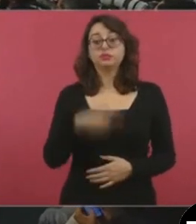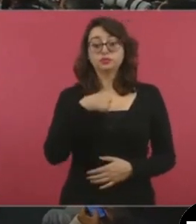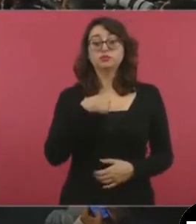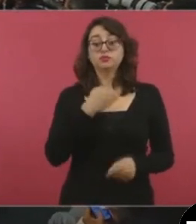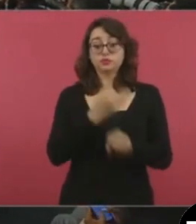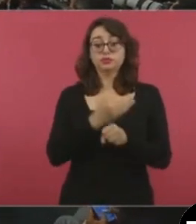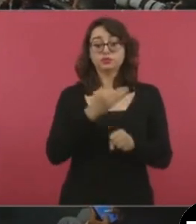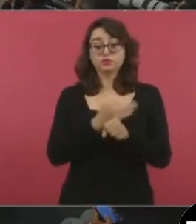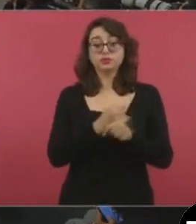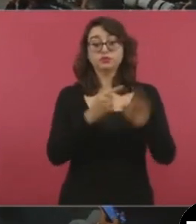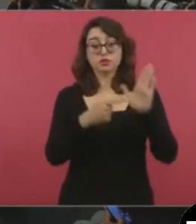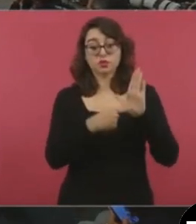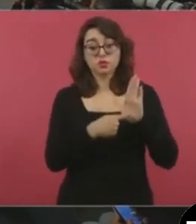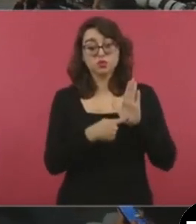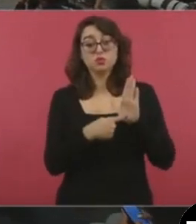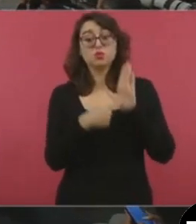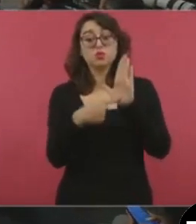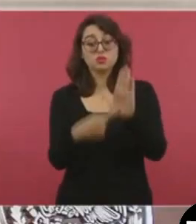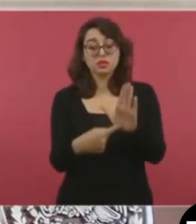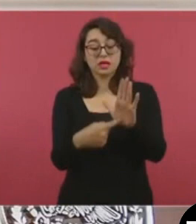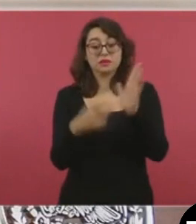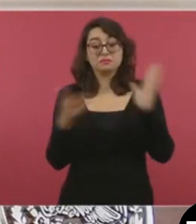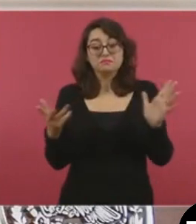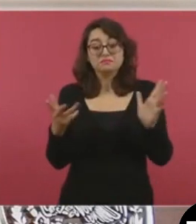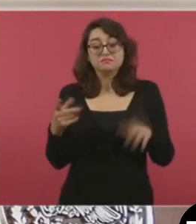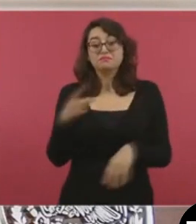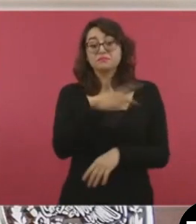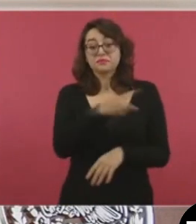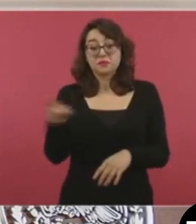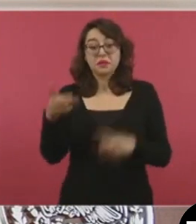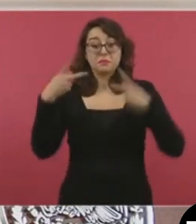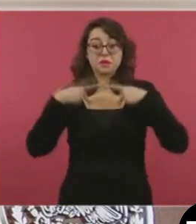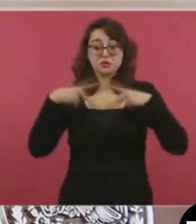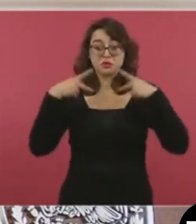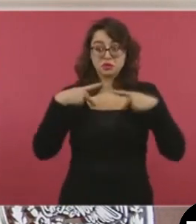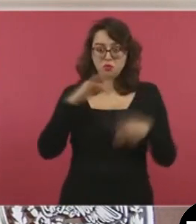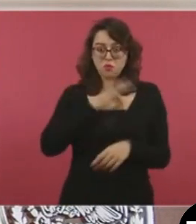revisar el expediente